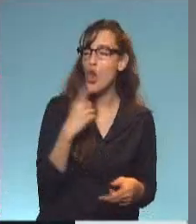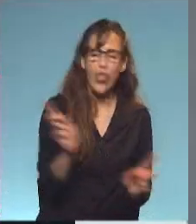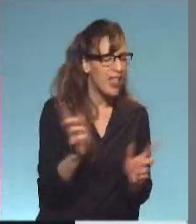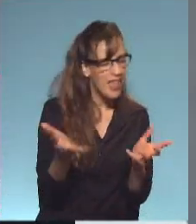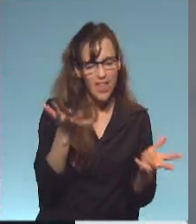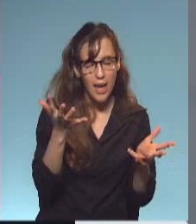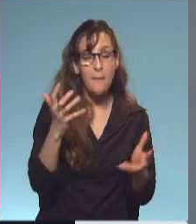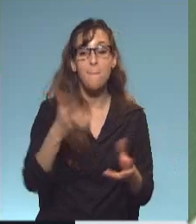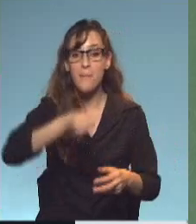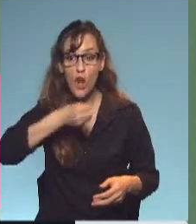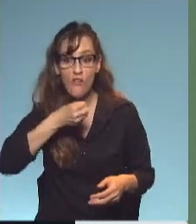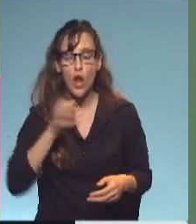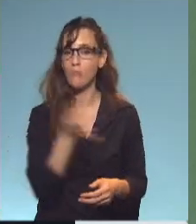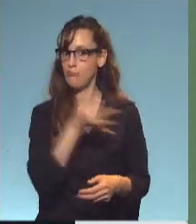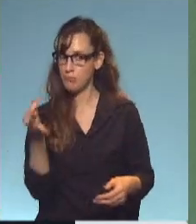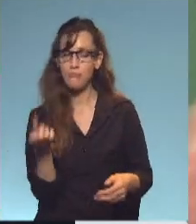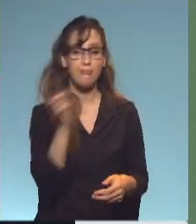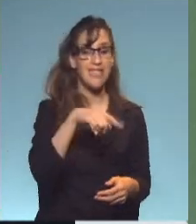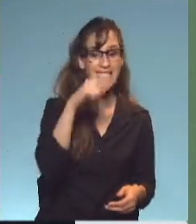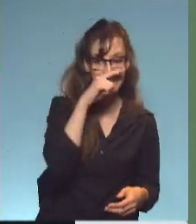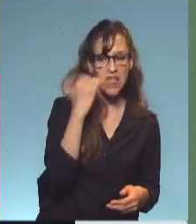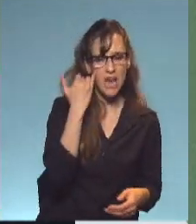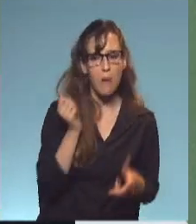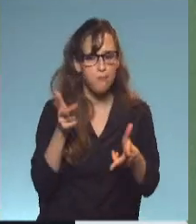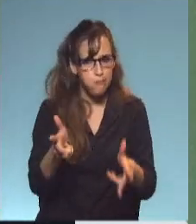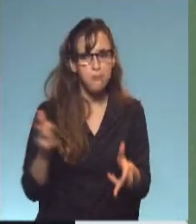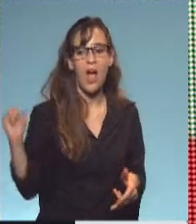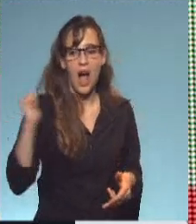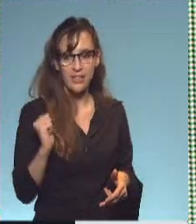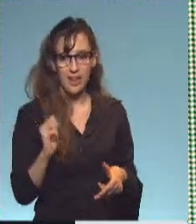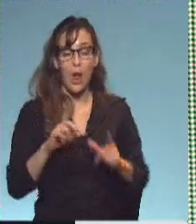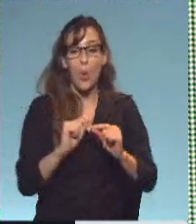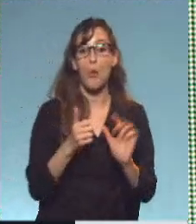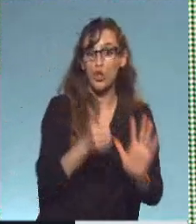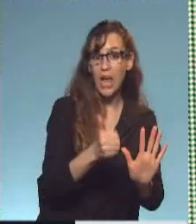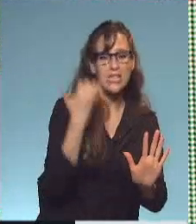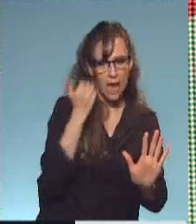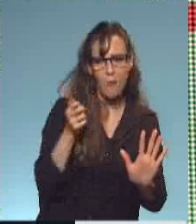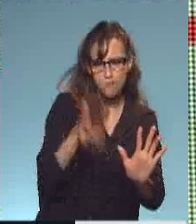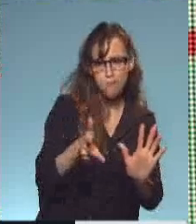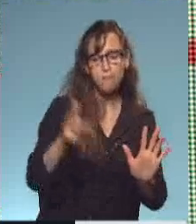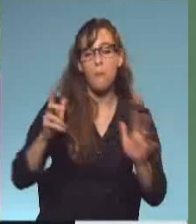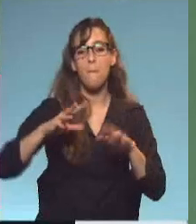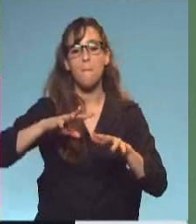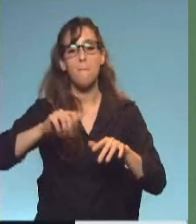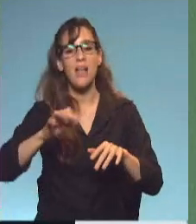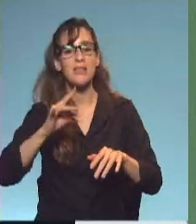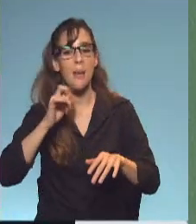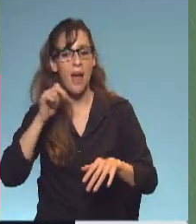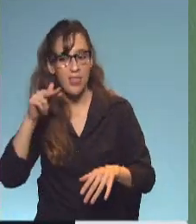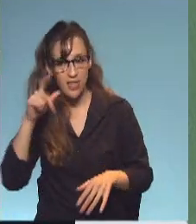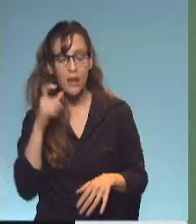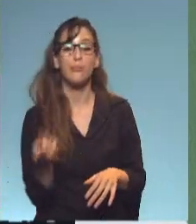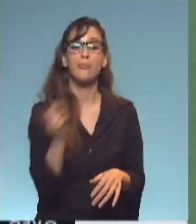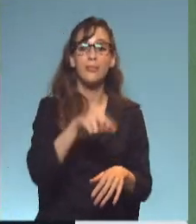y es micrófono. Correcto. Número 7, ya la dije y es cartera. Bien. Número 6, ya la dije y es masa madre. Bien. Número 5, no la